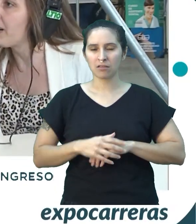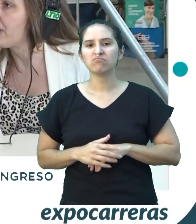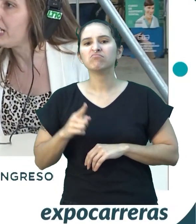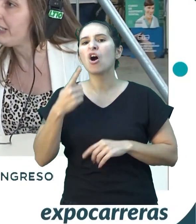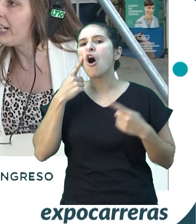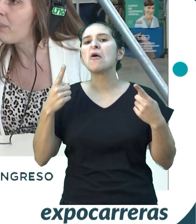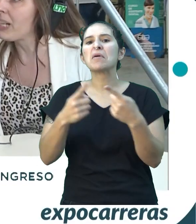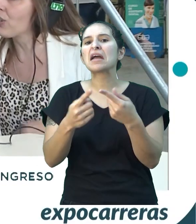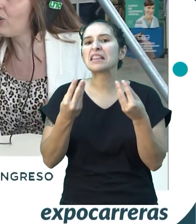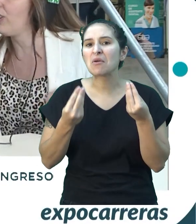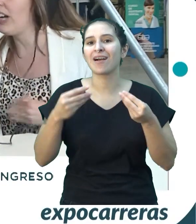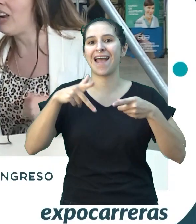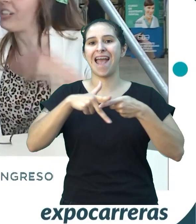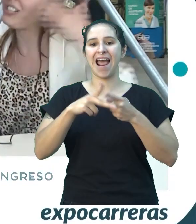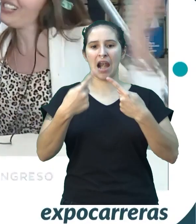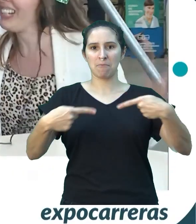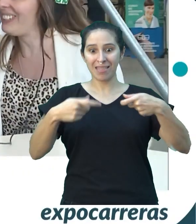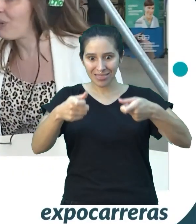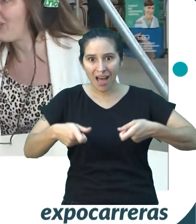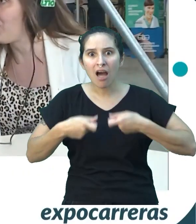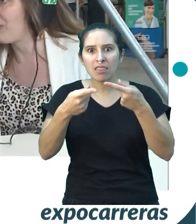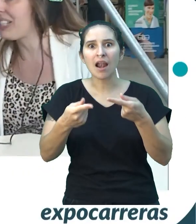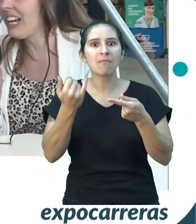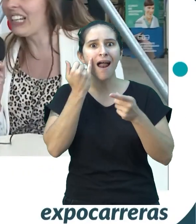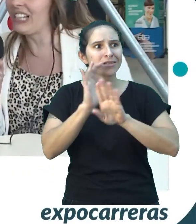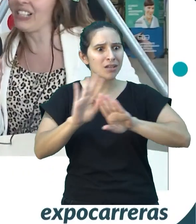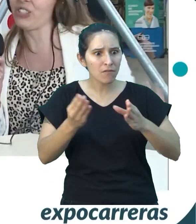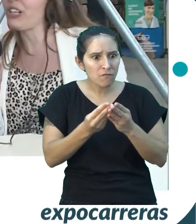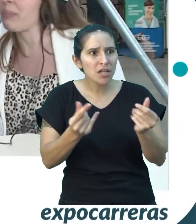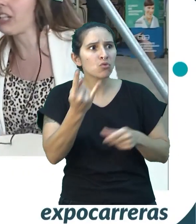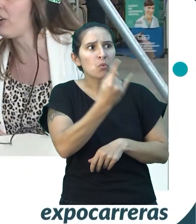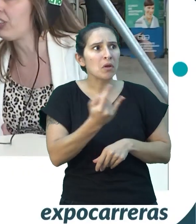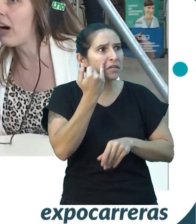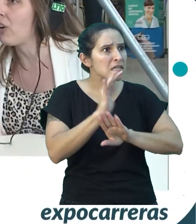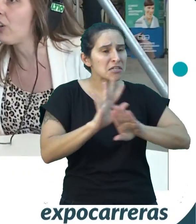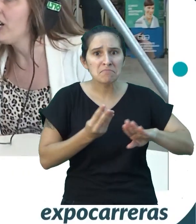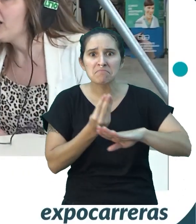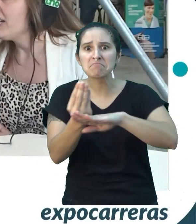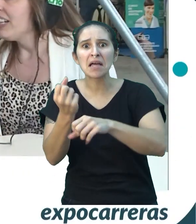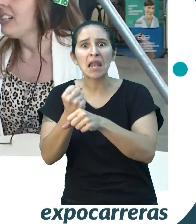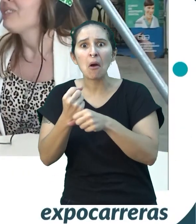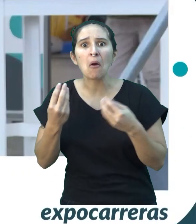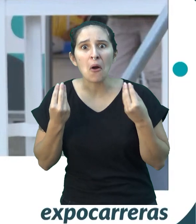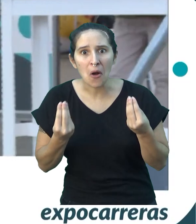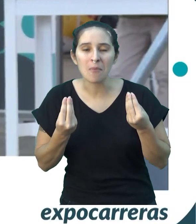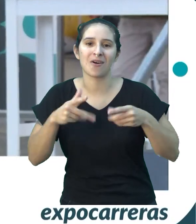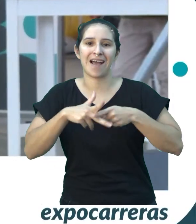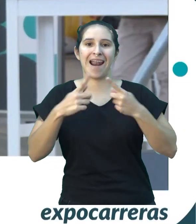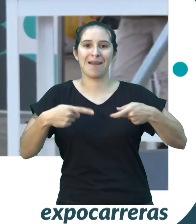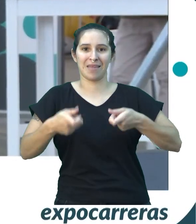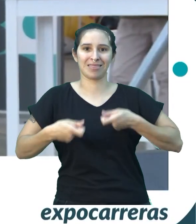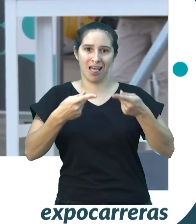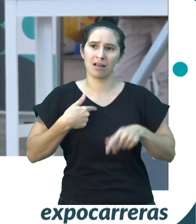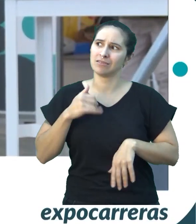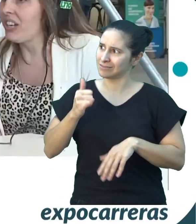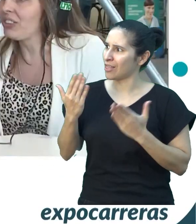para facilitar el paso a lo que sigue después de la universidad, que es la inserción en el mercado de trabajo. Que tanto se preguntan los estudiantes. Claro,